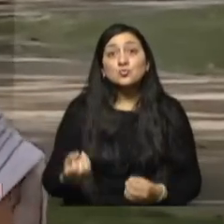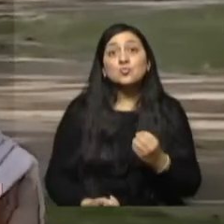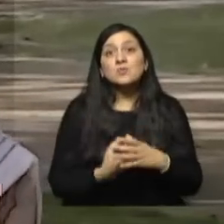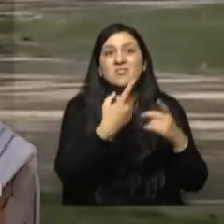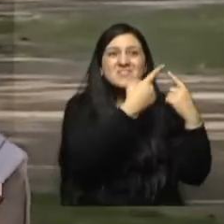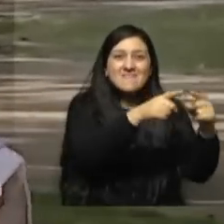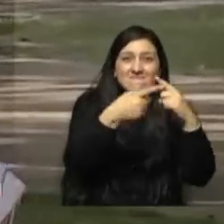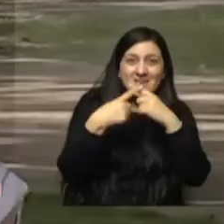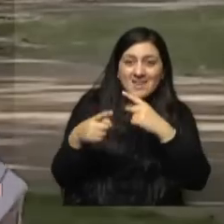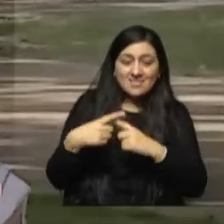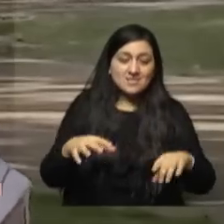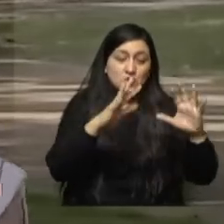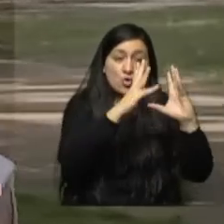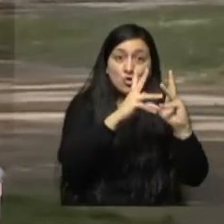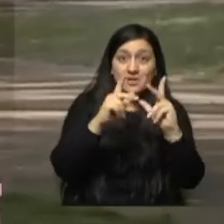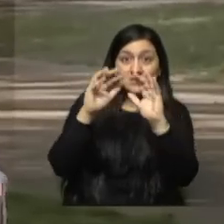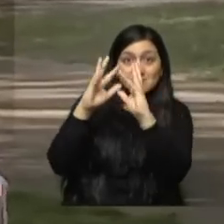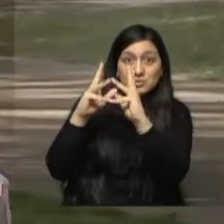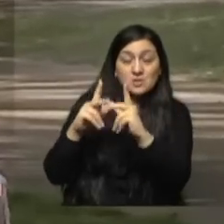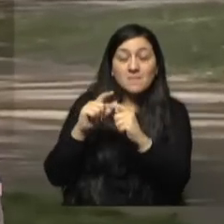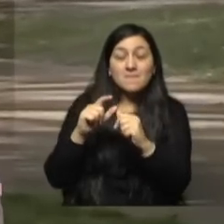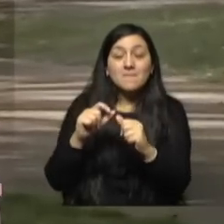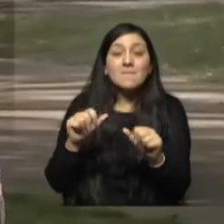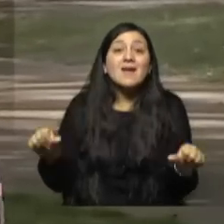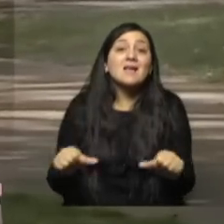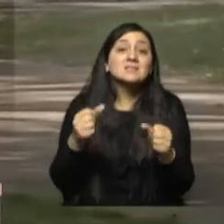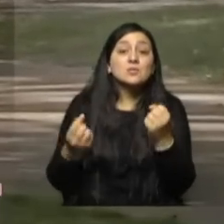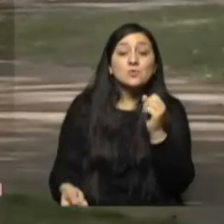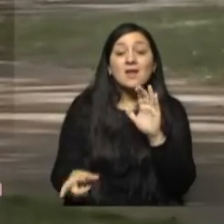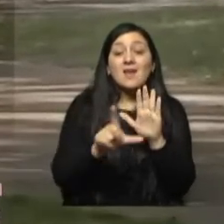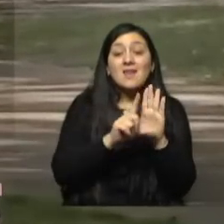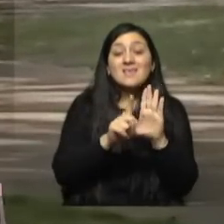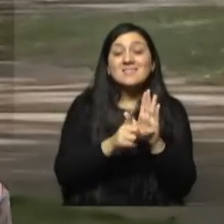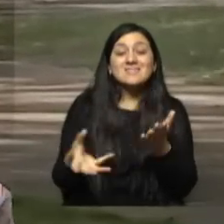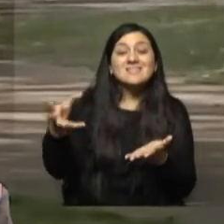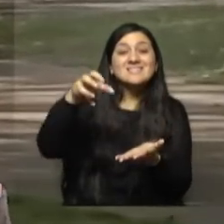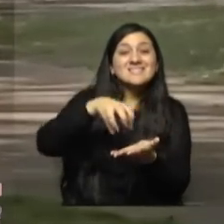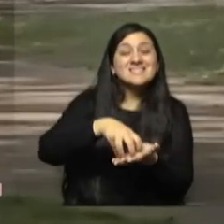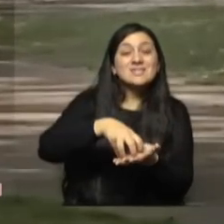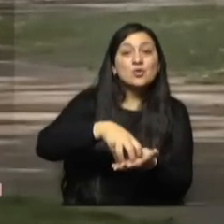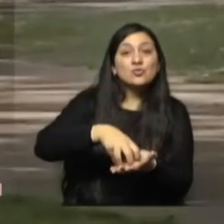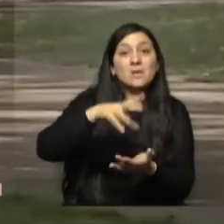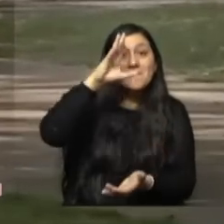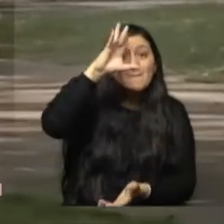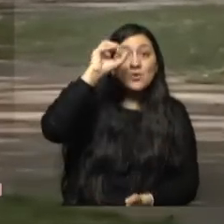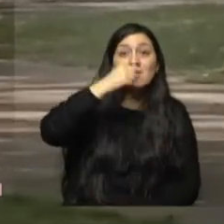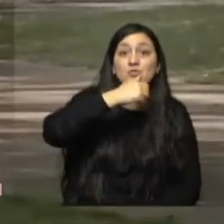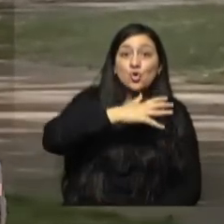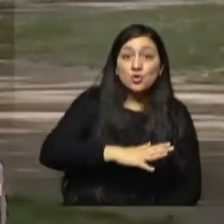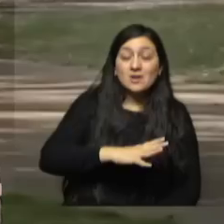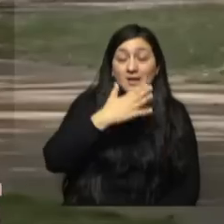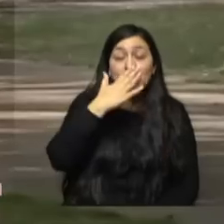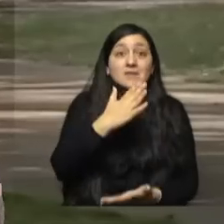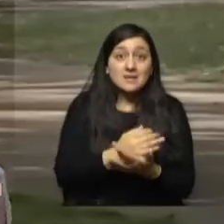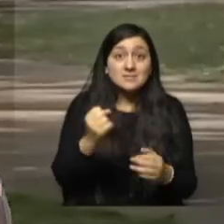diferentes organizaciones para la elaboración de una ley de sitios de memoria histórica, que finalmente finalmente se